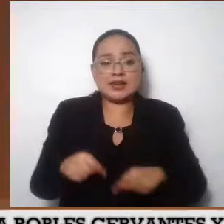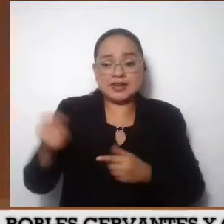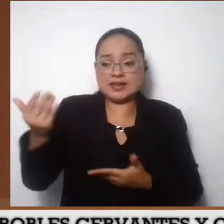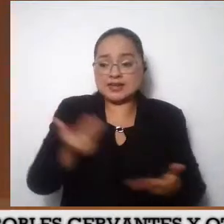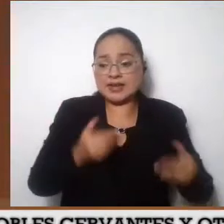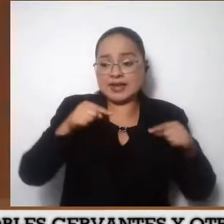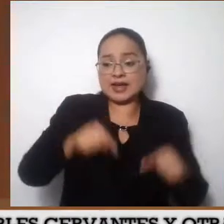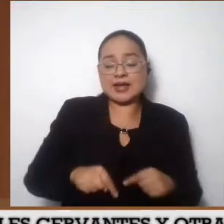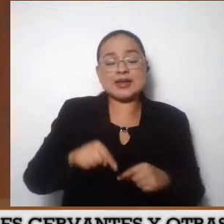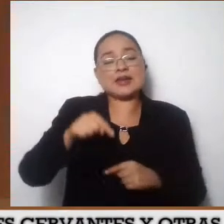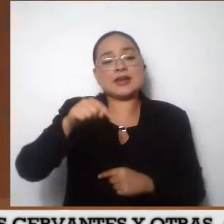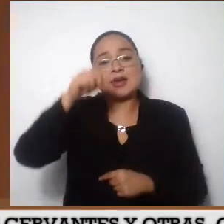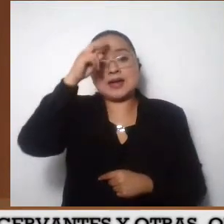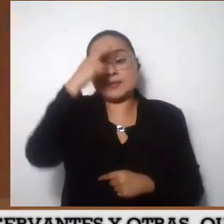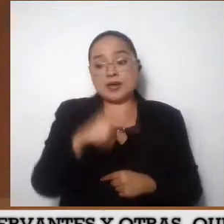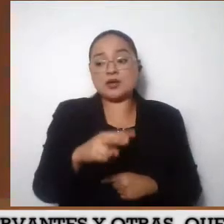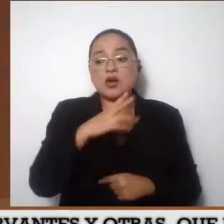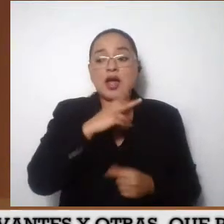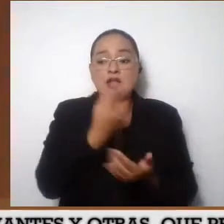hace que el grado de